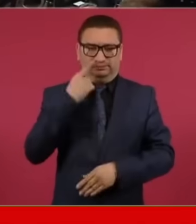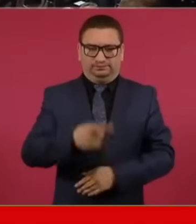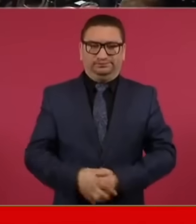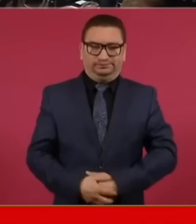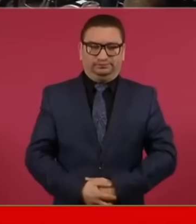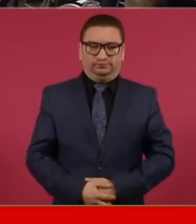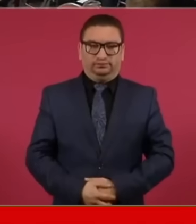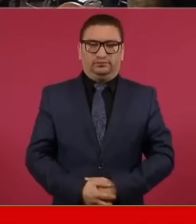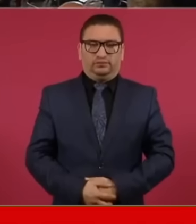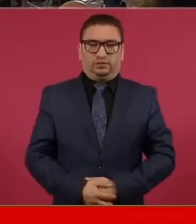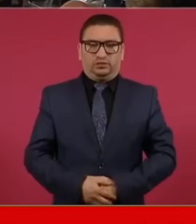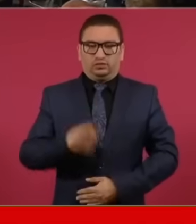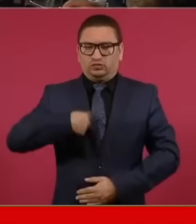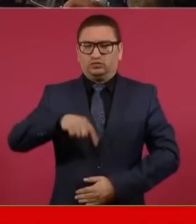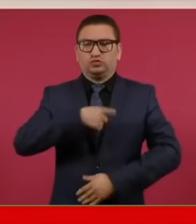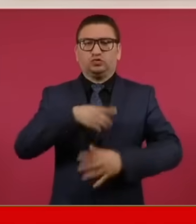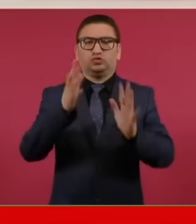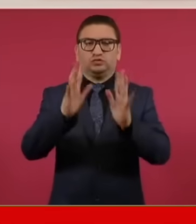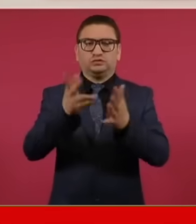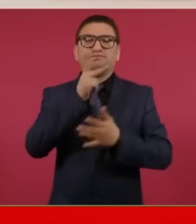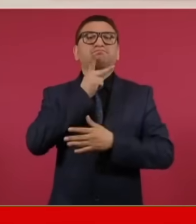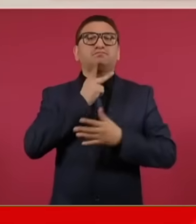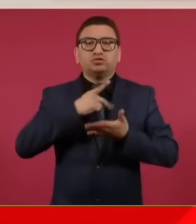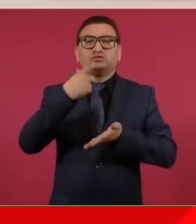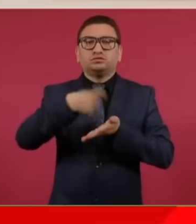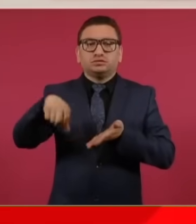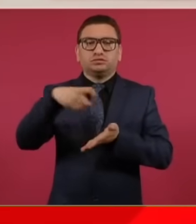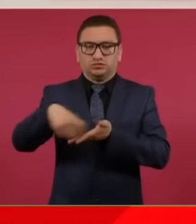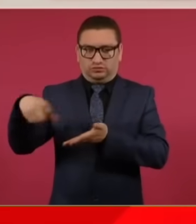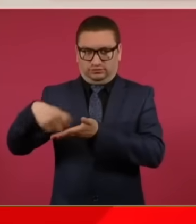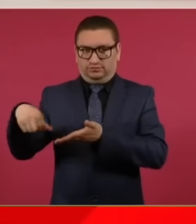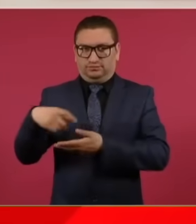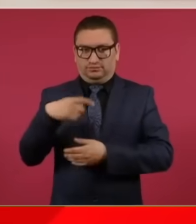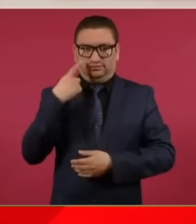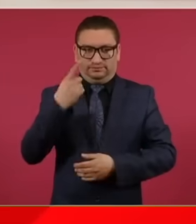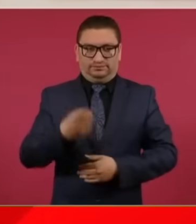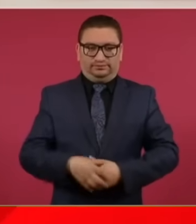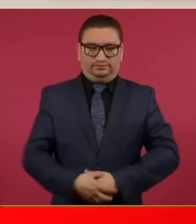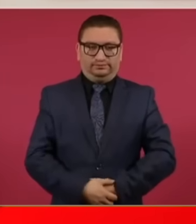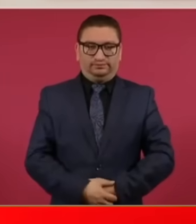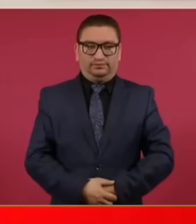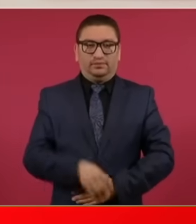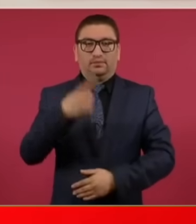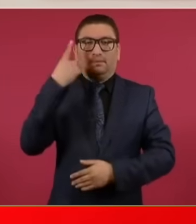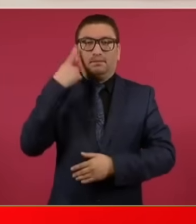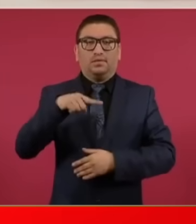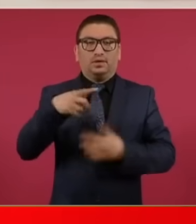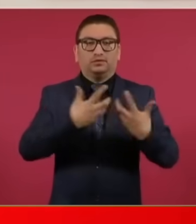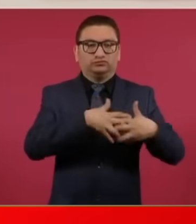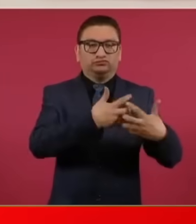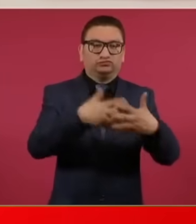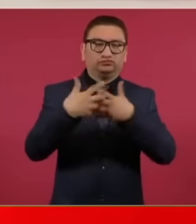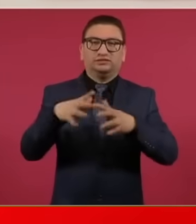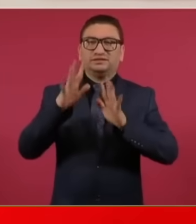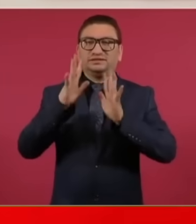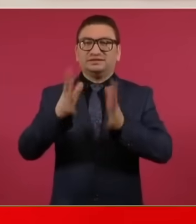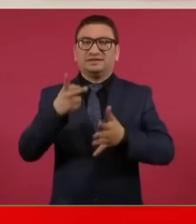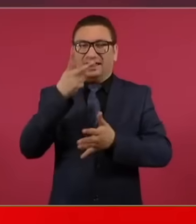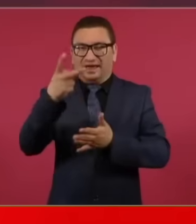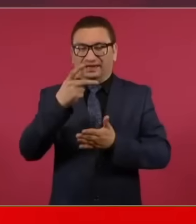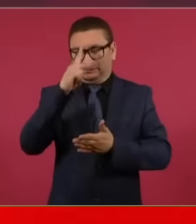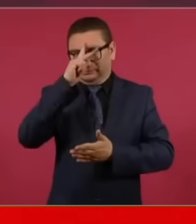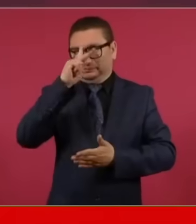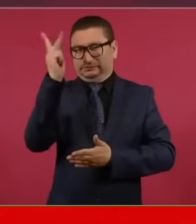Ya estábamos comprando petróleo crudo para las refinerías, ya se había llegado a ese